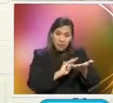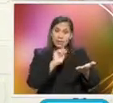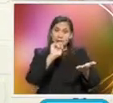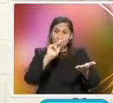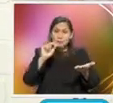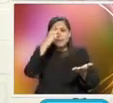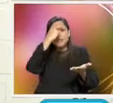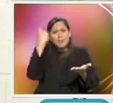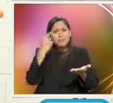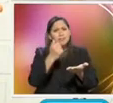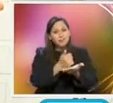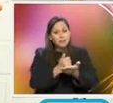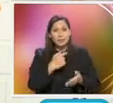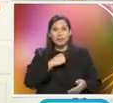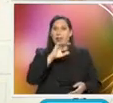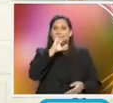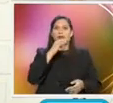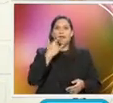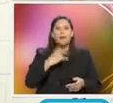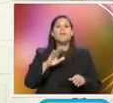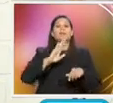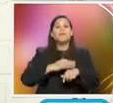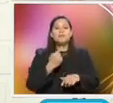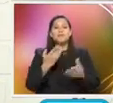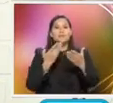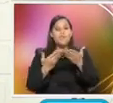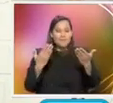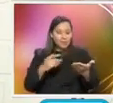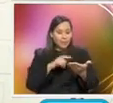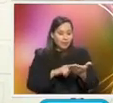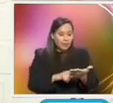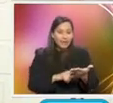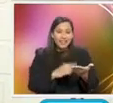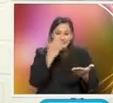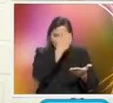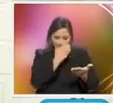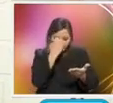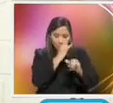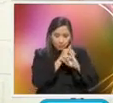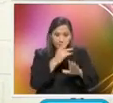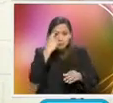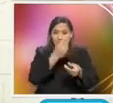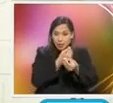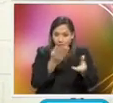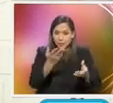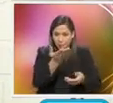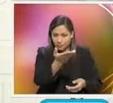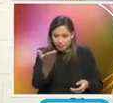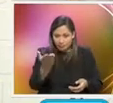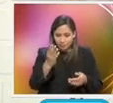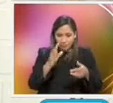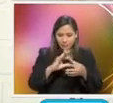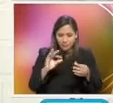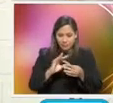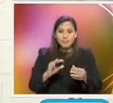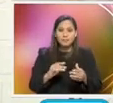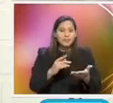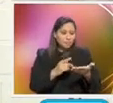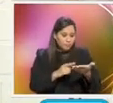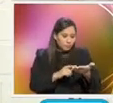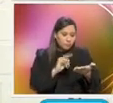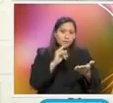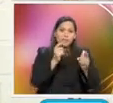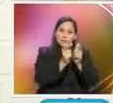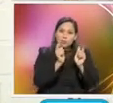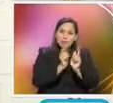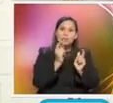completamente factible. Yo estaba muy sorprendido porque ahora, revisando esta información para poderla compartir con todos ustedes, la cantidad, por ejemplo, de